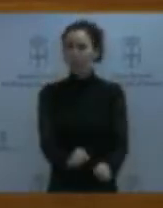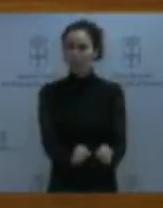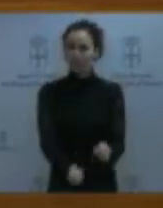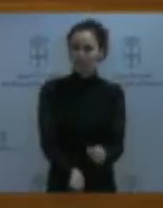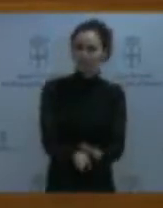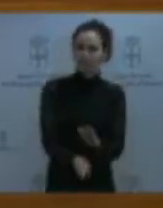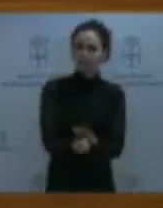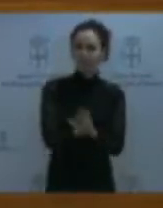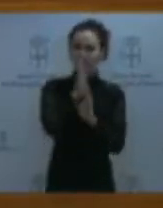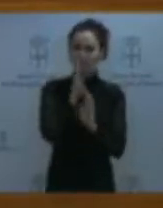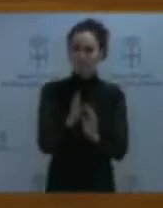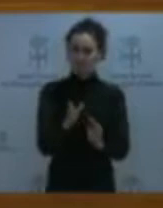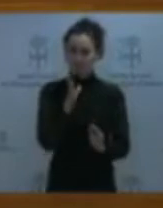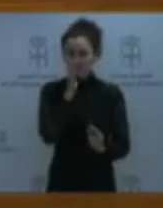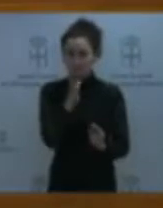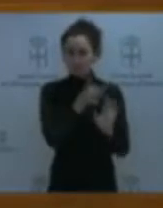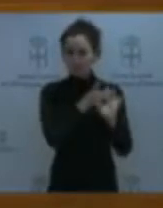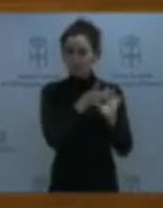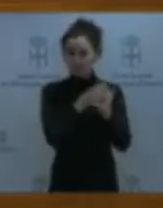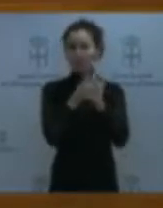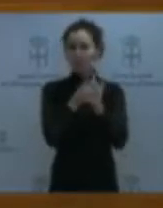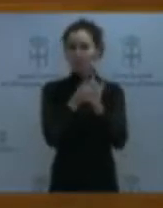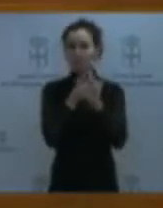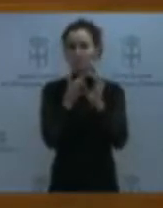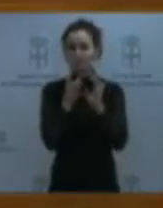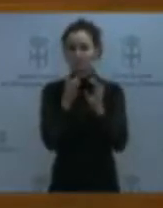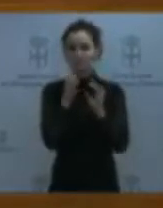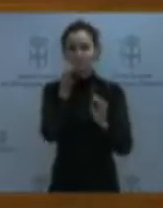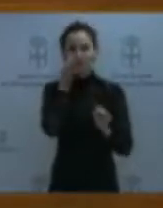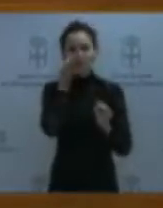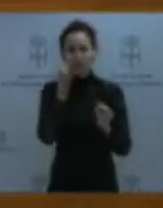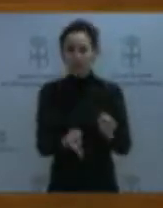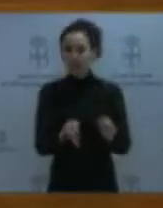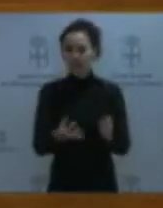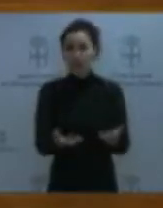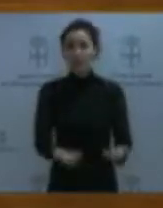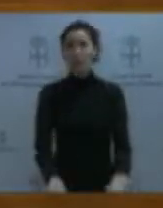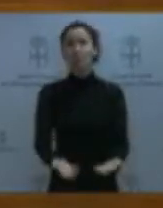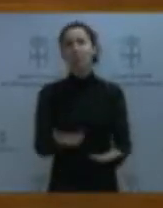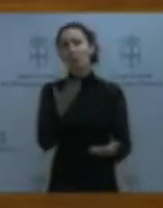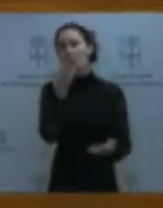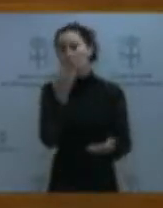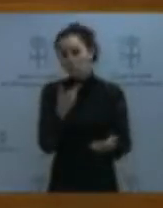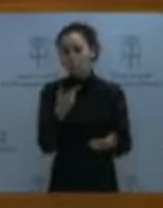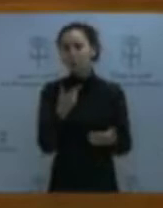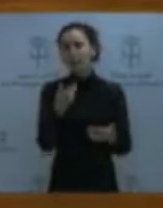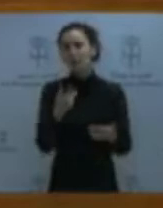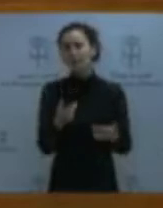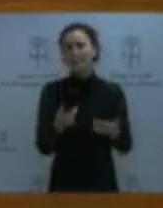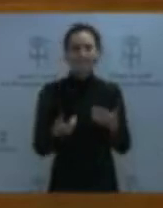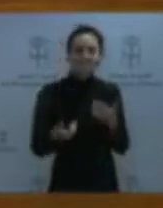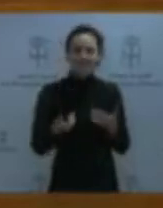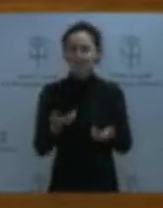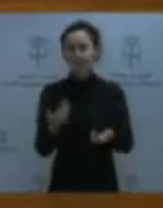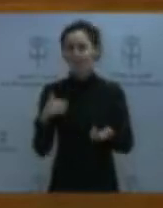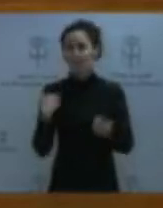no era la que se correspondía por el mundo en que vivíamos y por dónde iban, nos gustara o no los caminos. Por ejemplo, en aquella